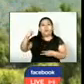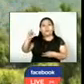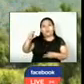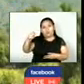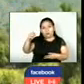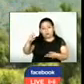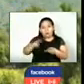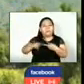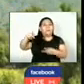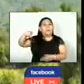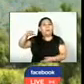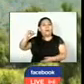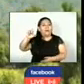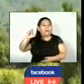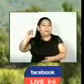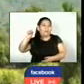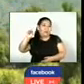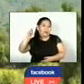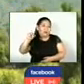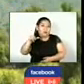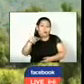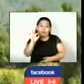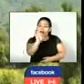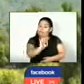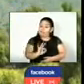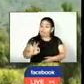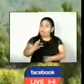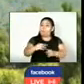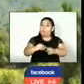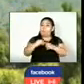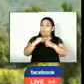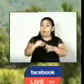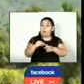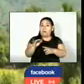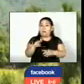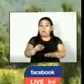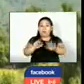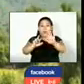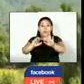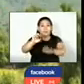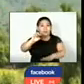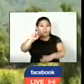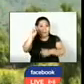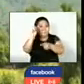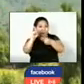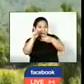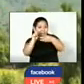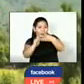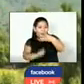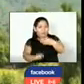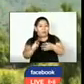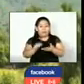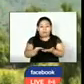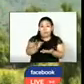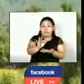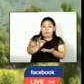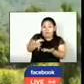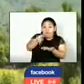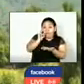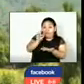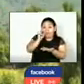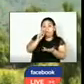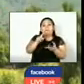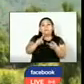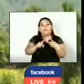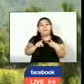pacamara cafés especiales que van arriba de los 80 puntos logrando un café de especialidad de taza ocupamos el